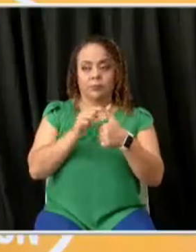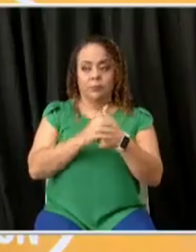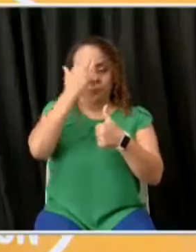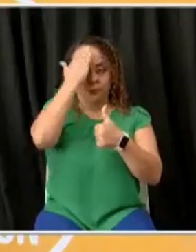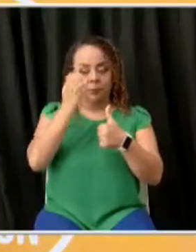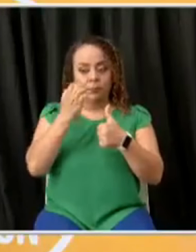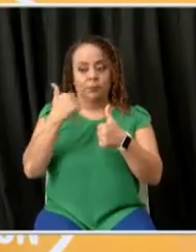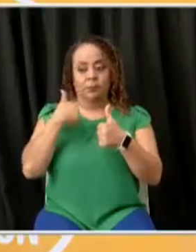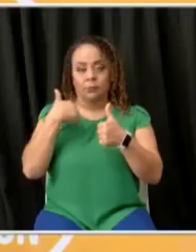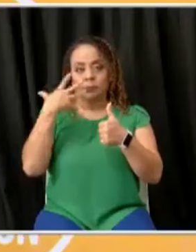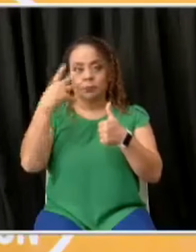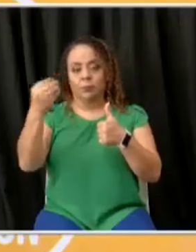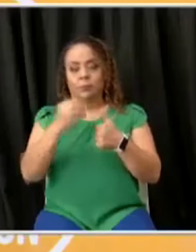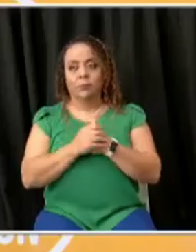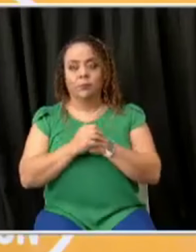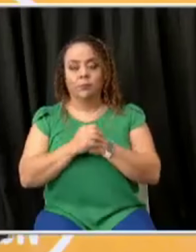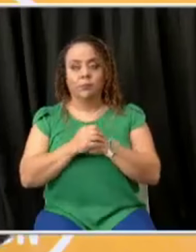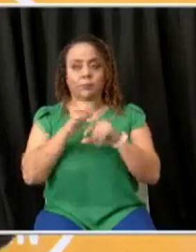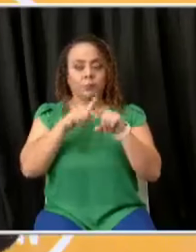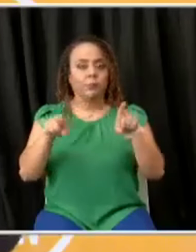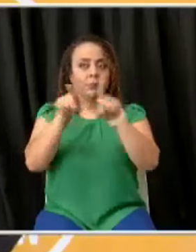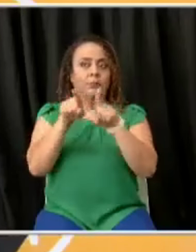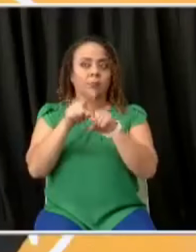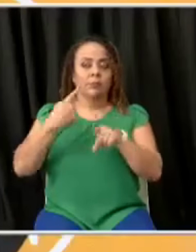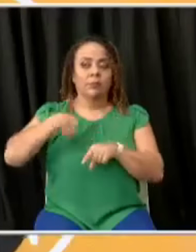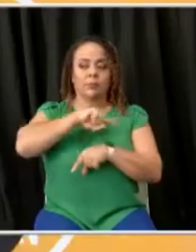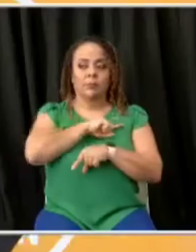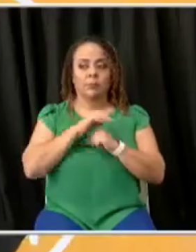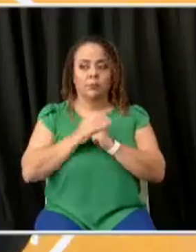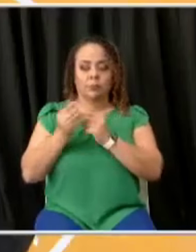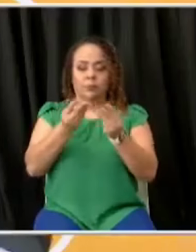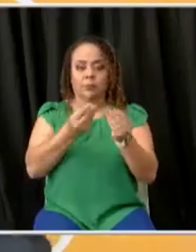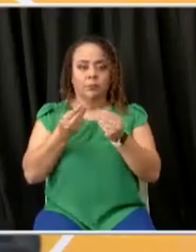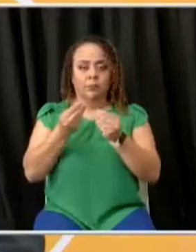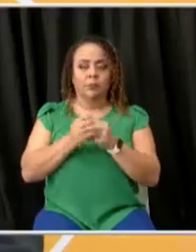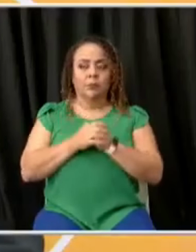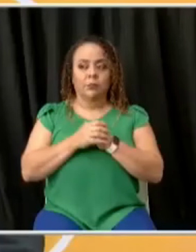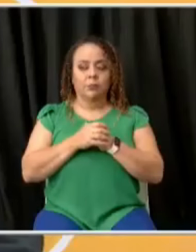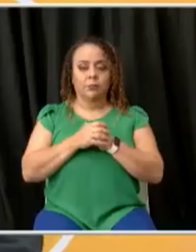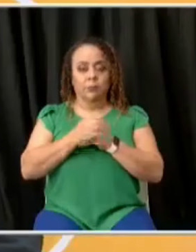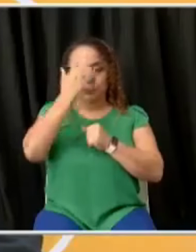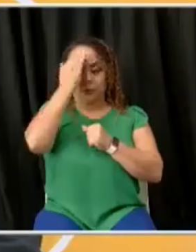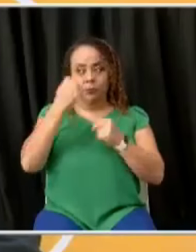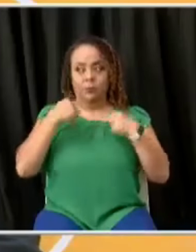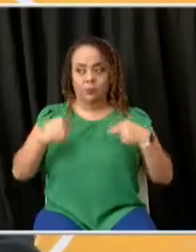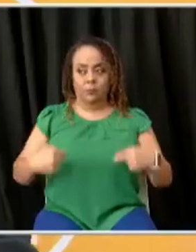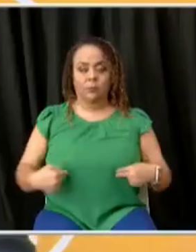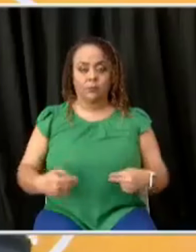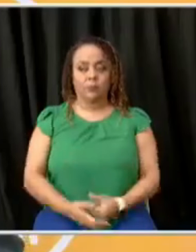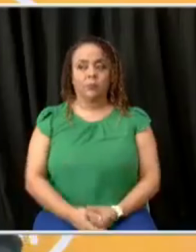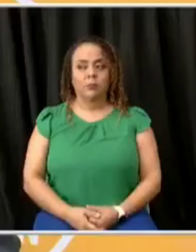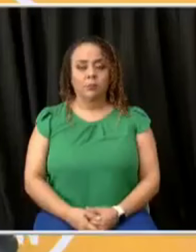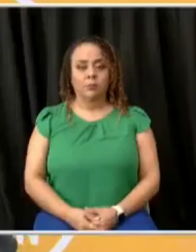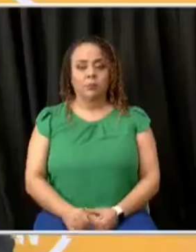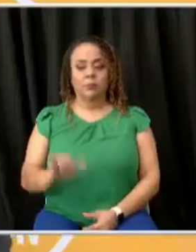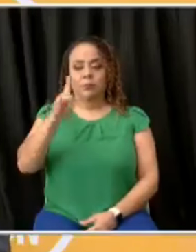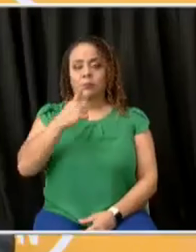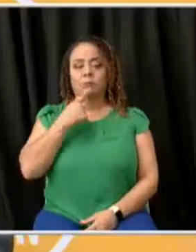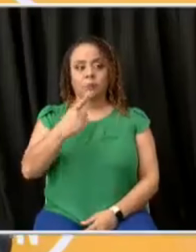que recibimos de afuera, pero también el que nosotros producimos. Porque los seres humanos, como dice